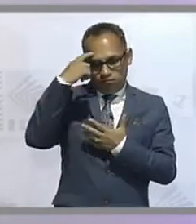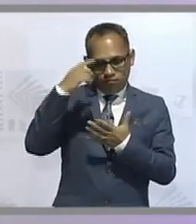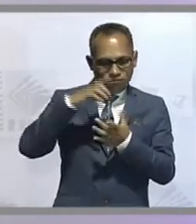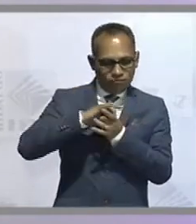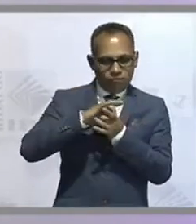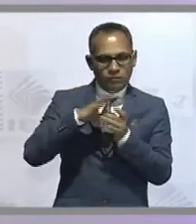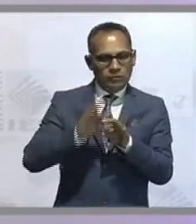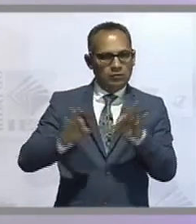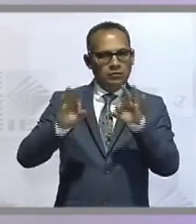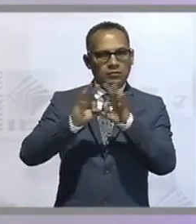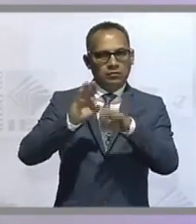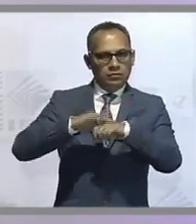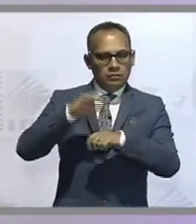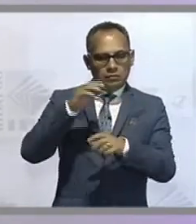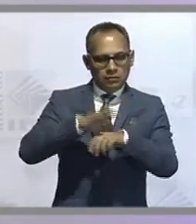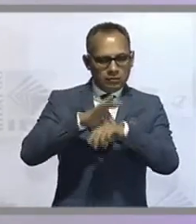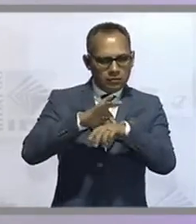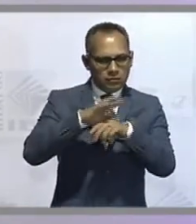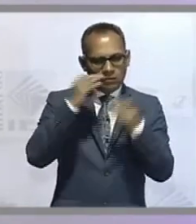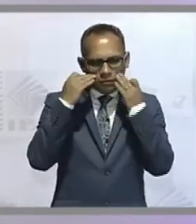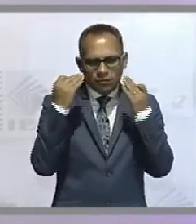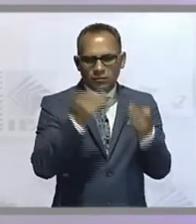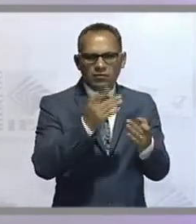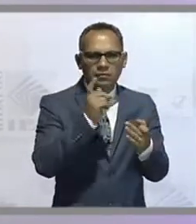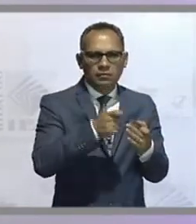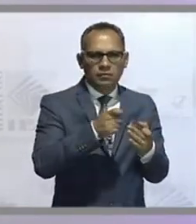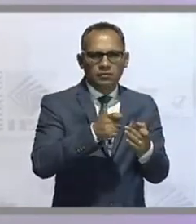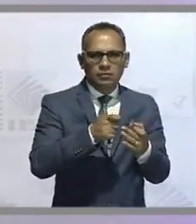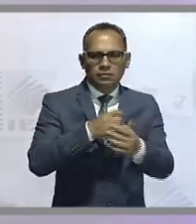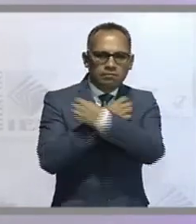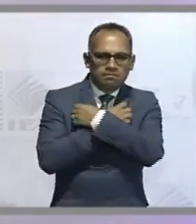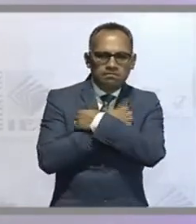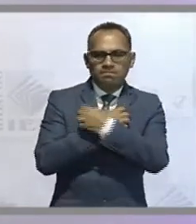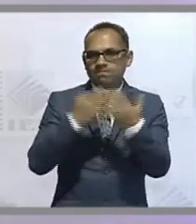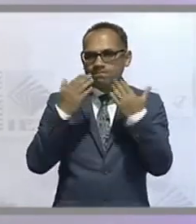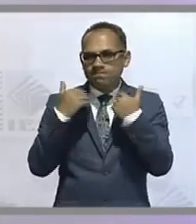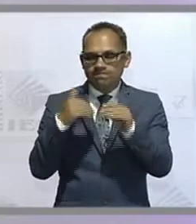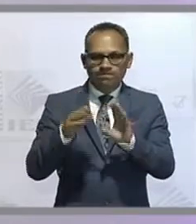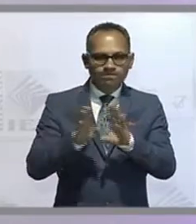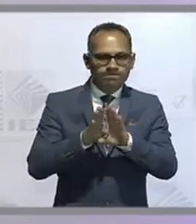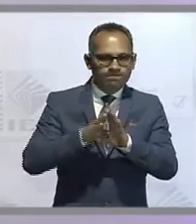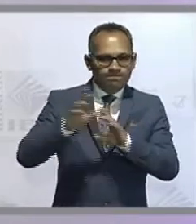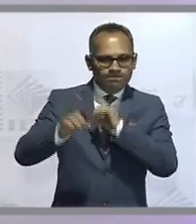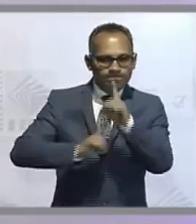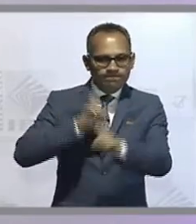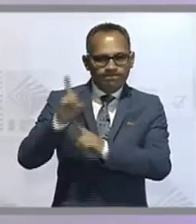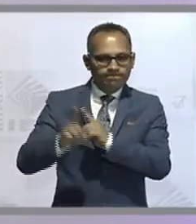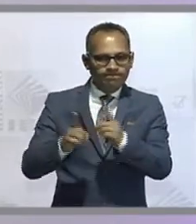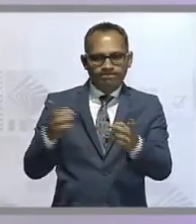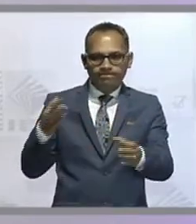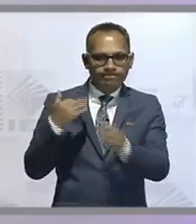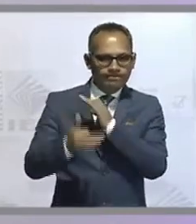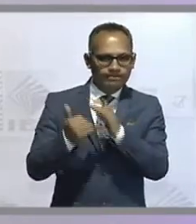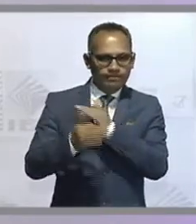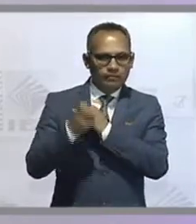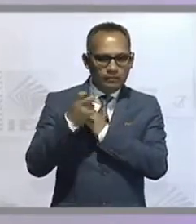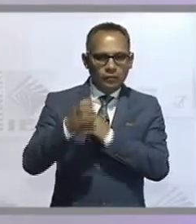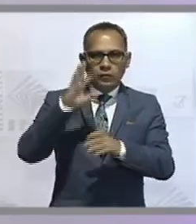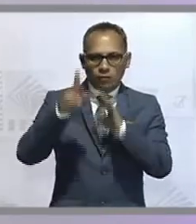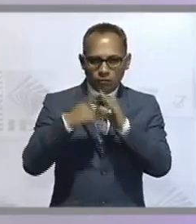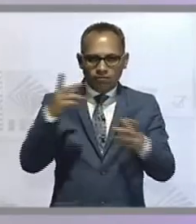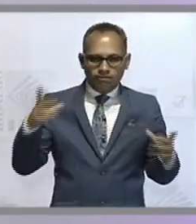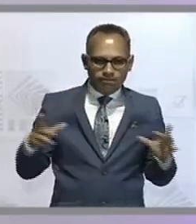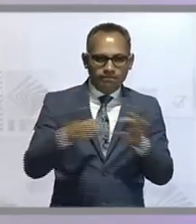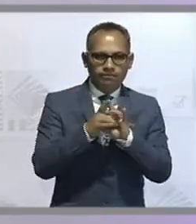esa no existe una educación basada en lo que es el deporte tenemos que el volverla a vincular existen